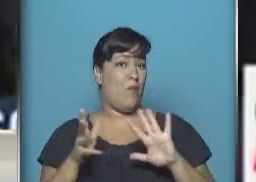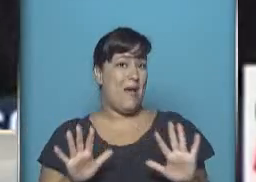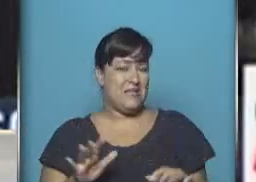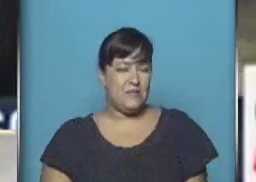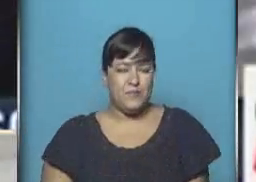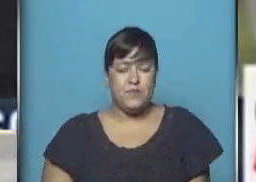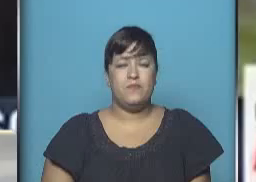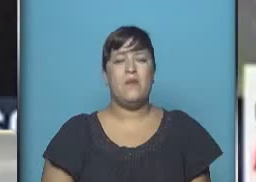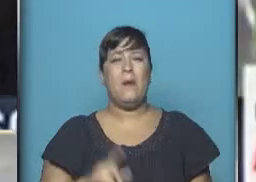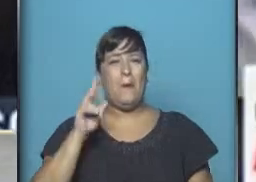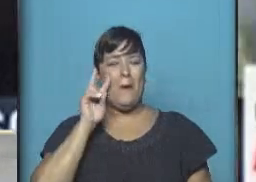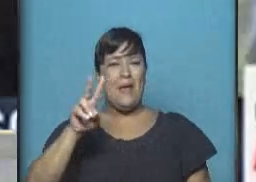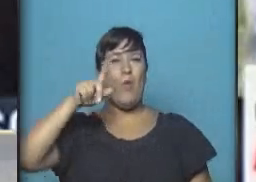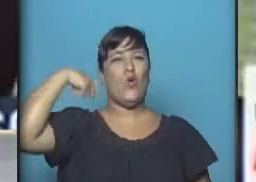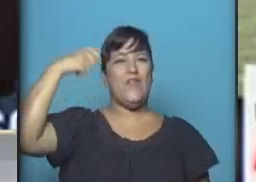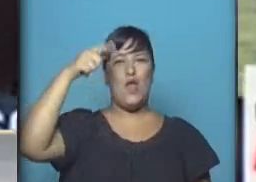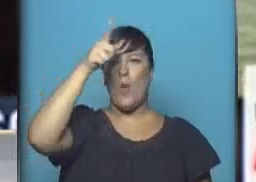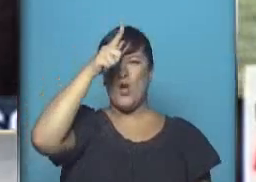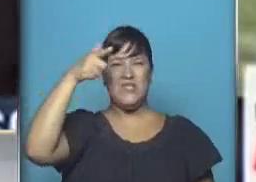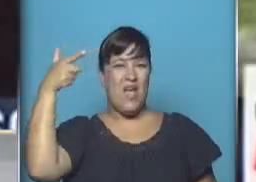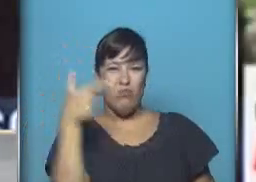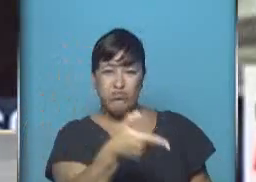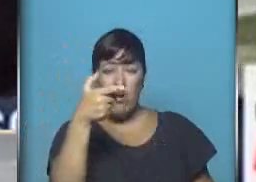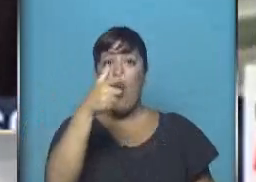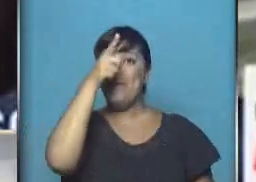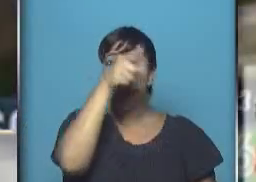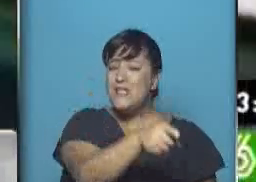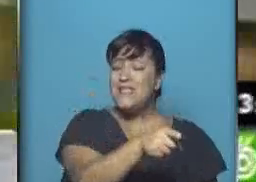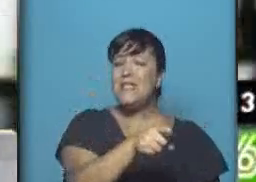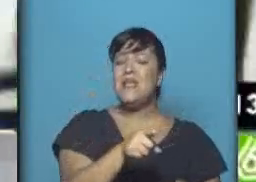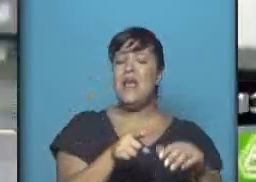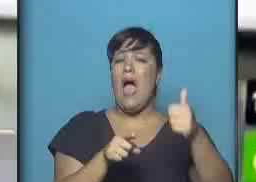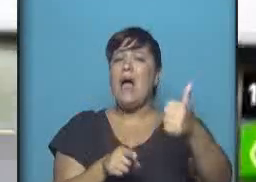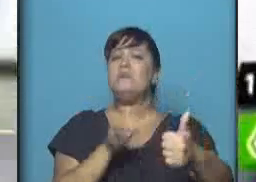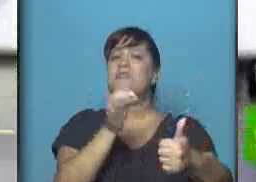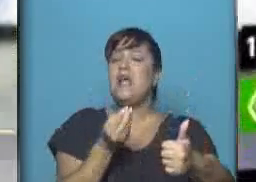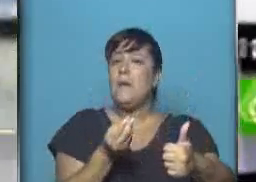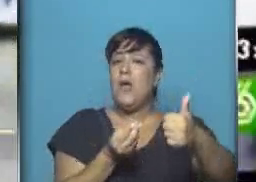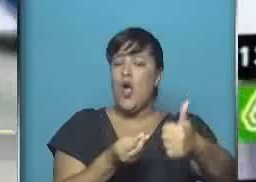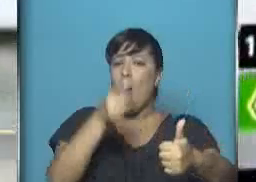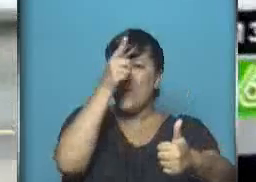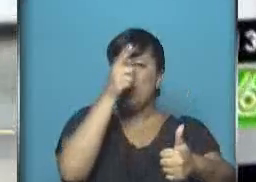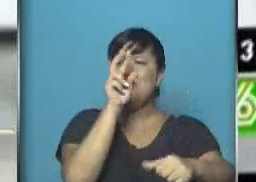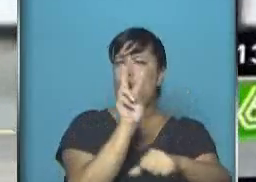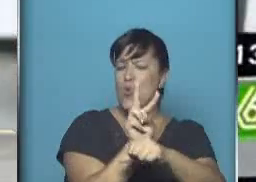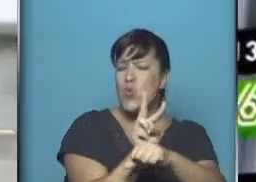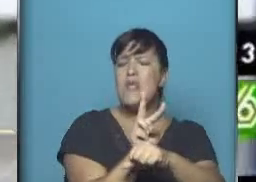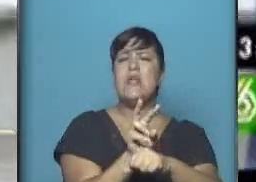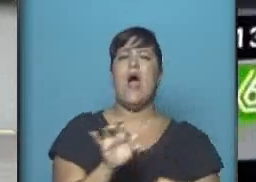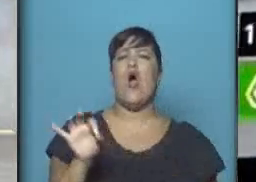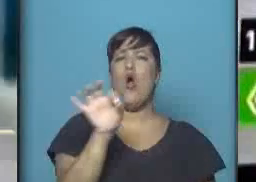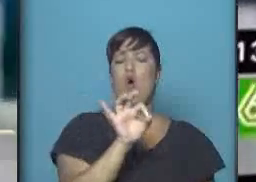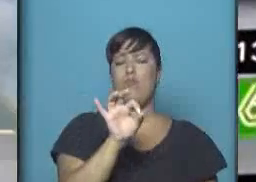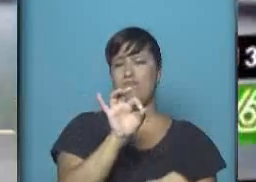veíamos al policía en el video que era rematado. ¿Ese policía era un policía que tenía, qué se sabe, era un policía que tenía de custodia